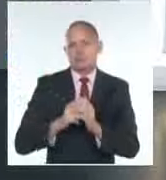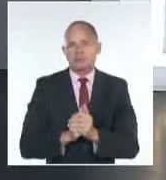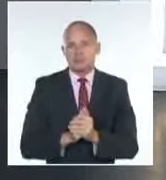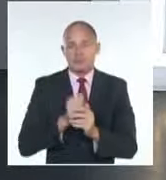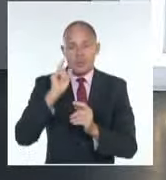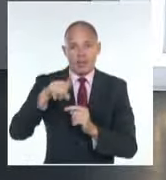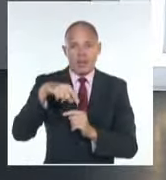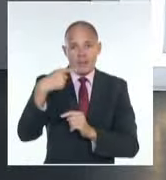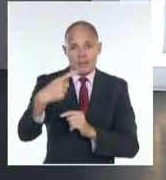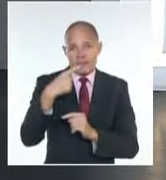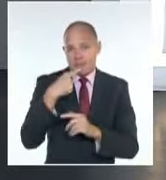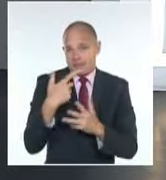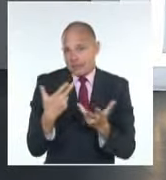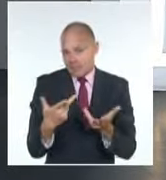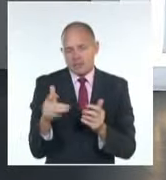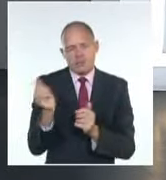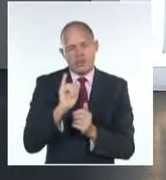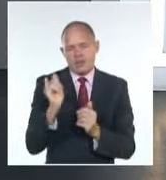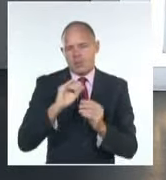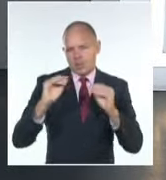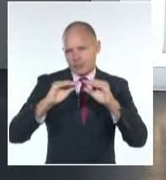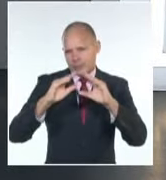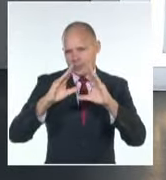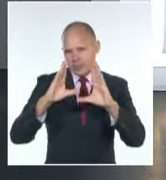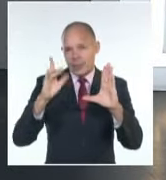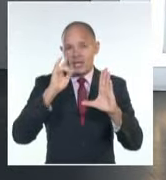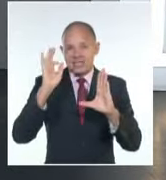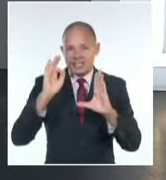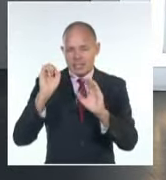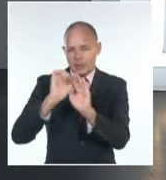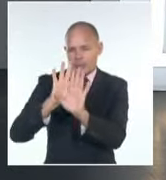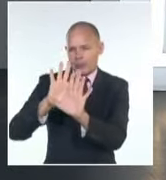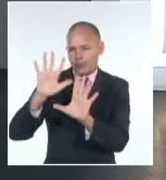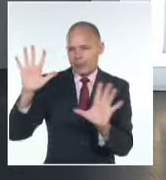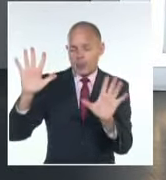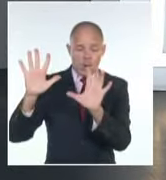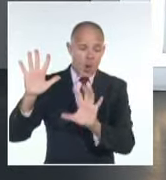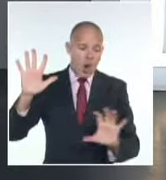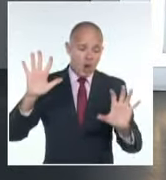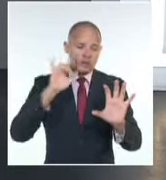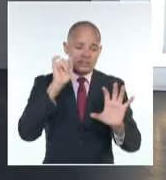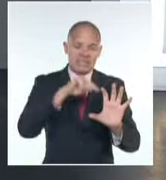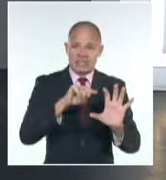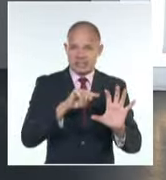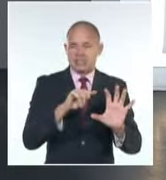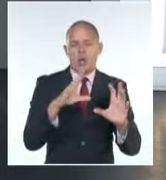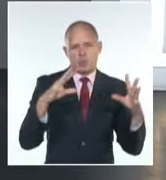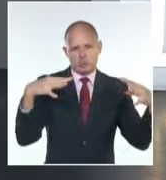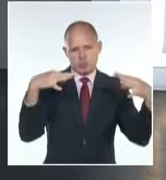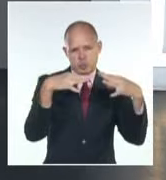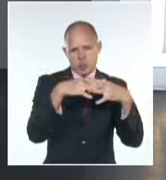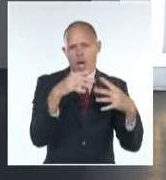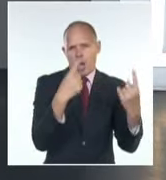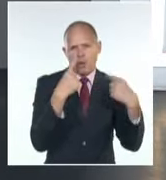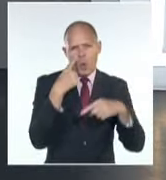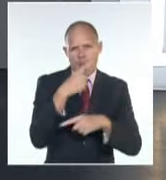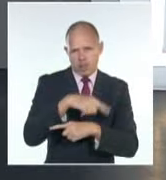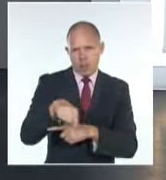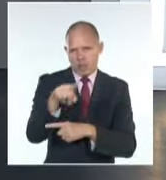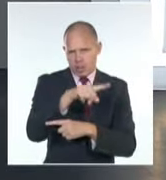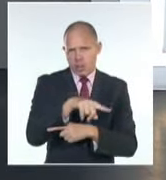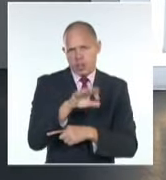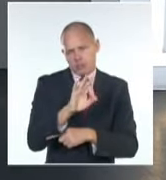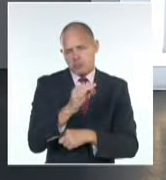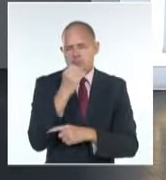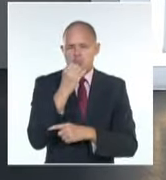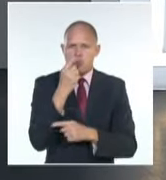mañana se pronostica un amanecer con cielos parcialmente nublados en la región Oriental y también son posibles algunos nublados parciales hacia zonas